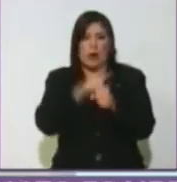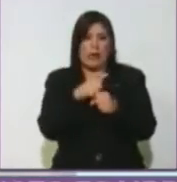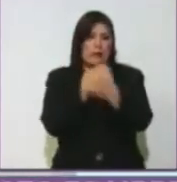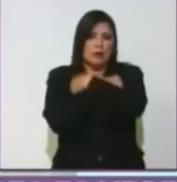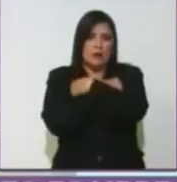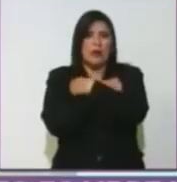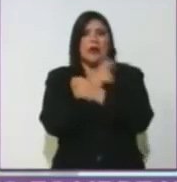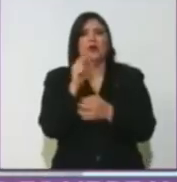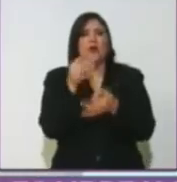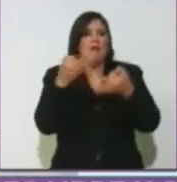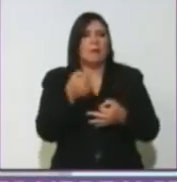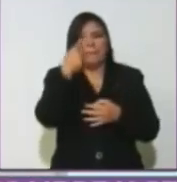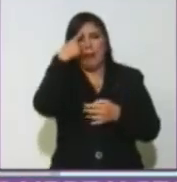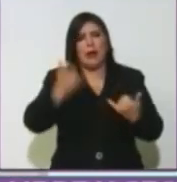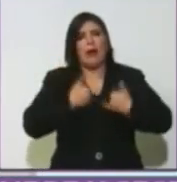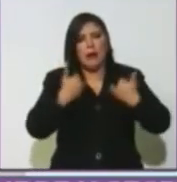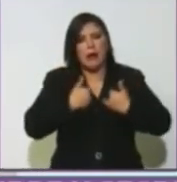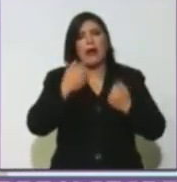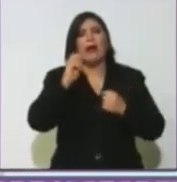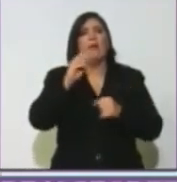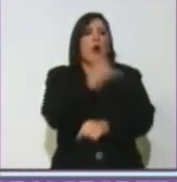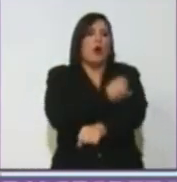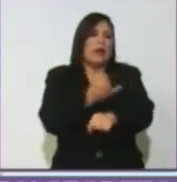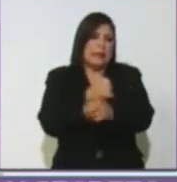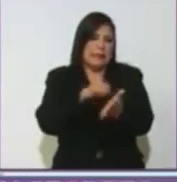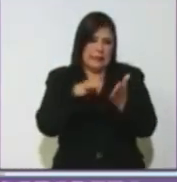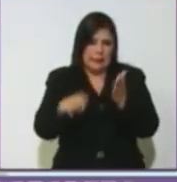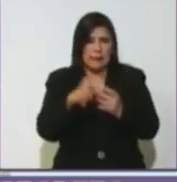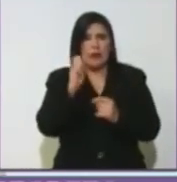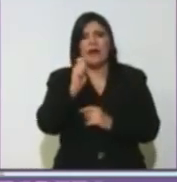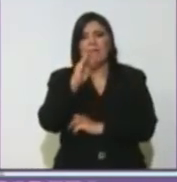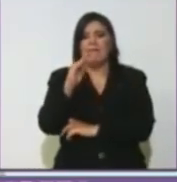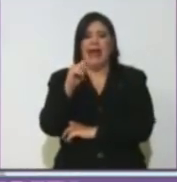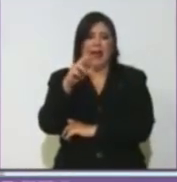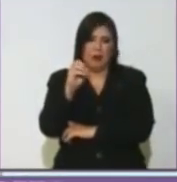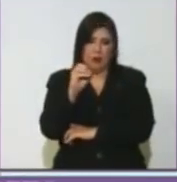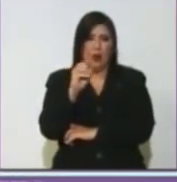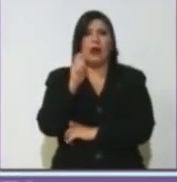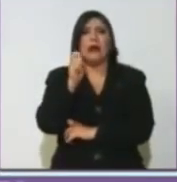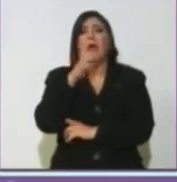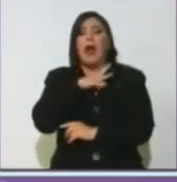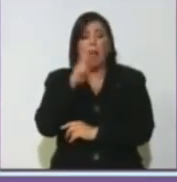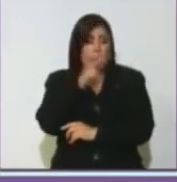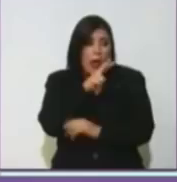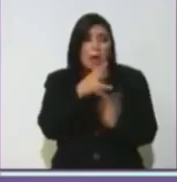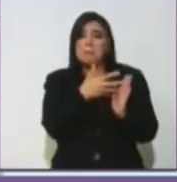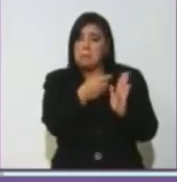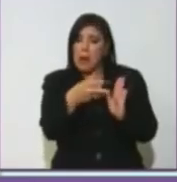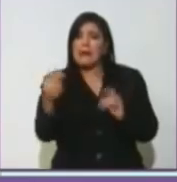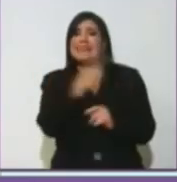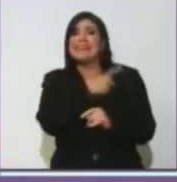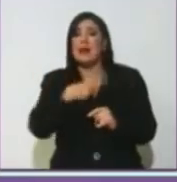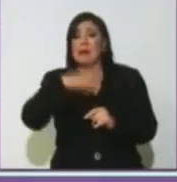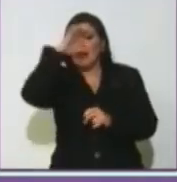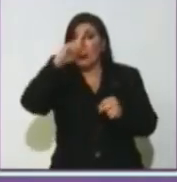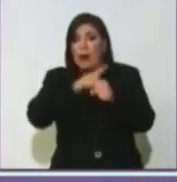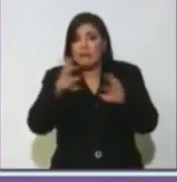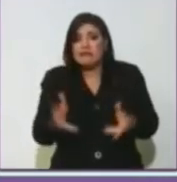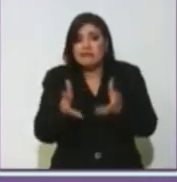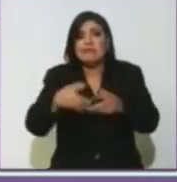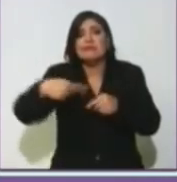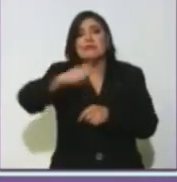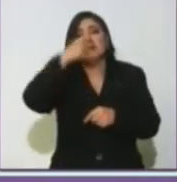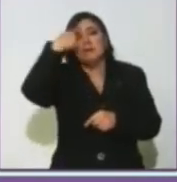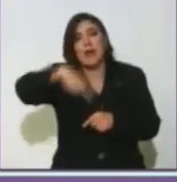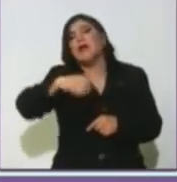para ojo para jóvenes como el de iztapalapa son casos a seguir al caso a seguir para